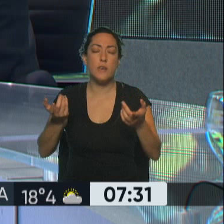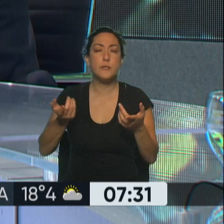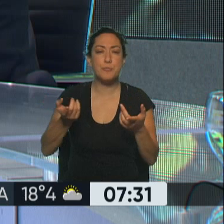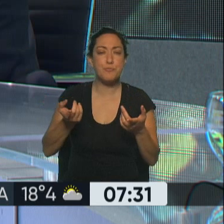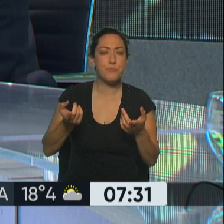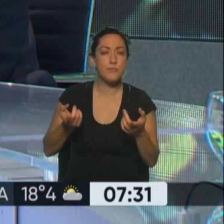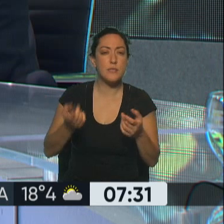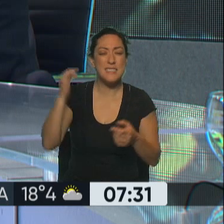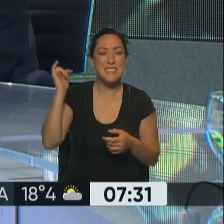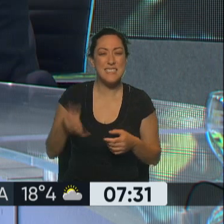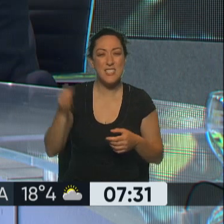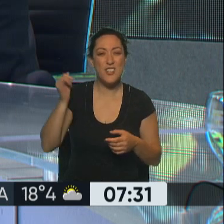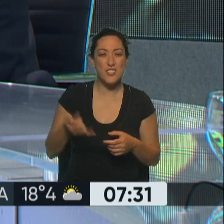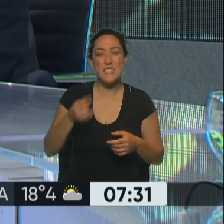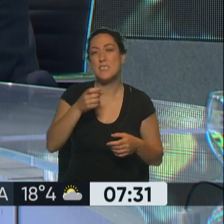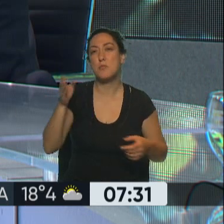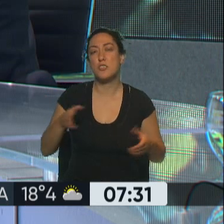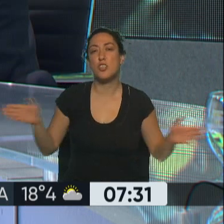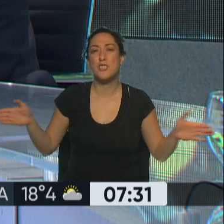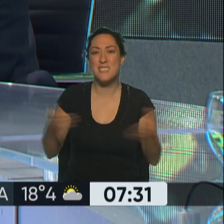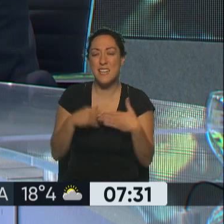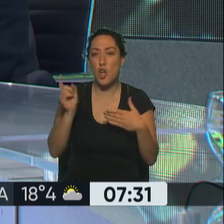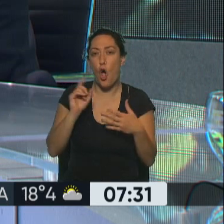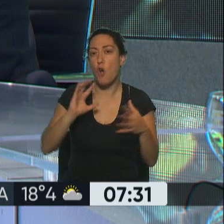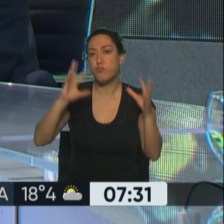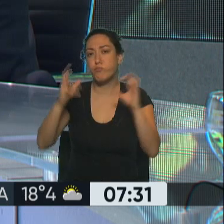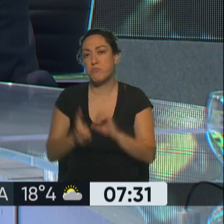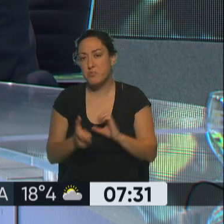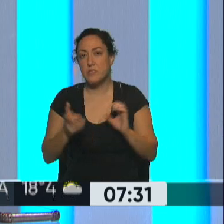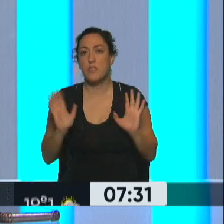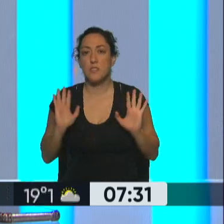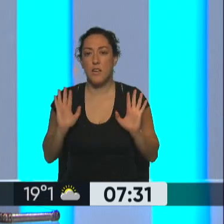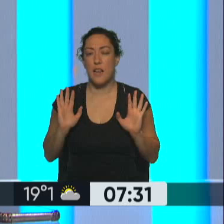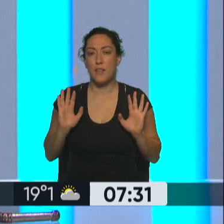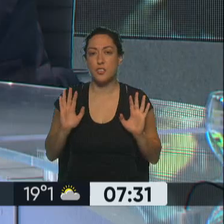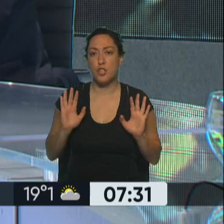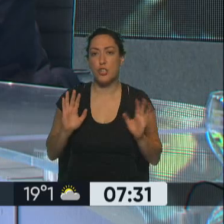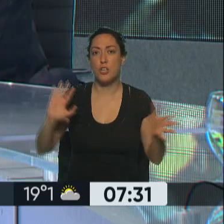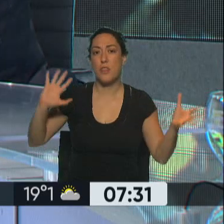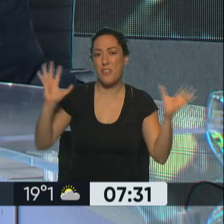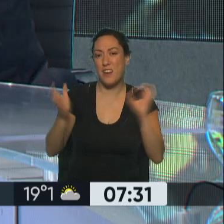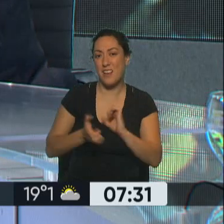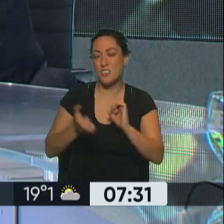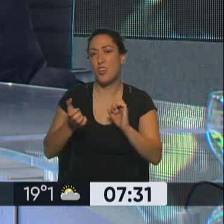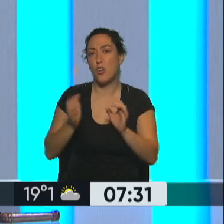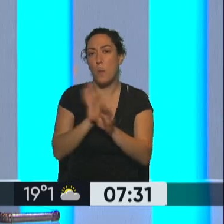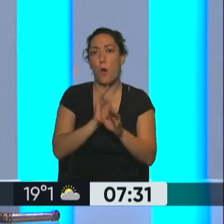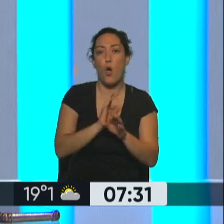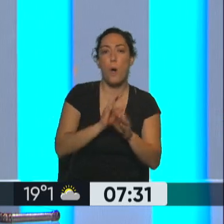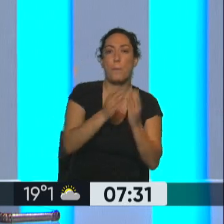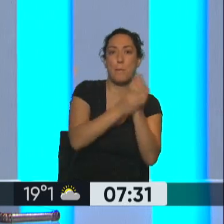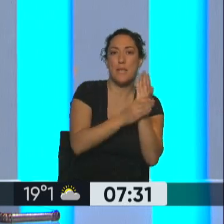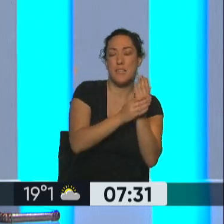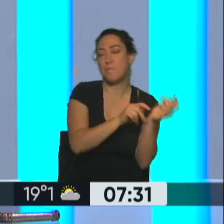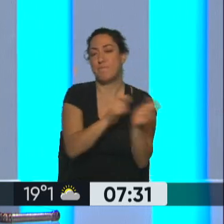necesariamente es el cierre absoluto, sino la degradación, se puede decir de esa Sí, manera, claro. degradación a secretaría. Bueno, pero habrá que ver de